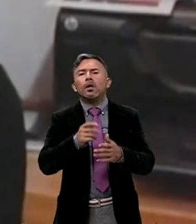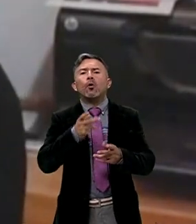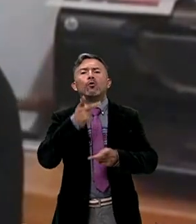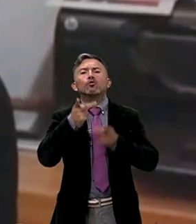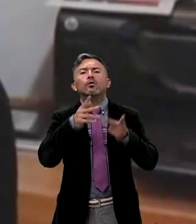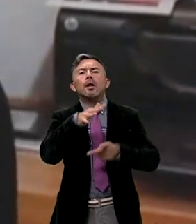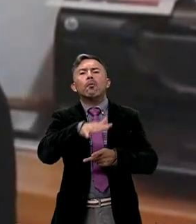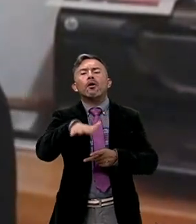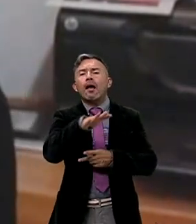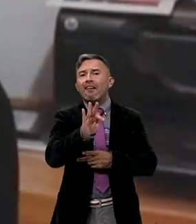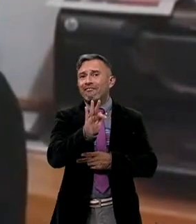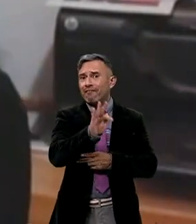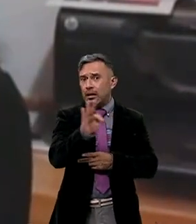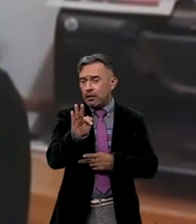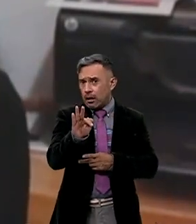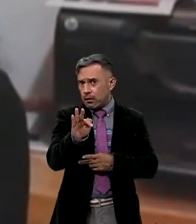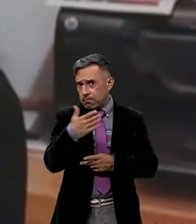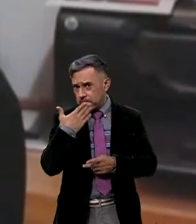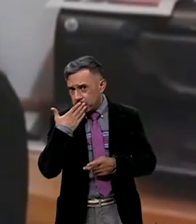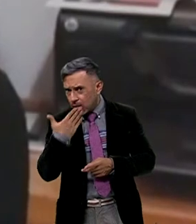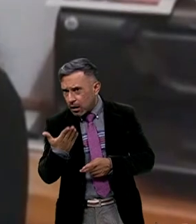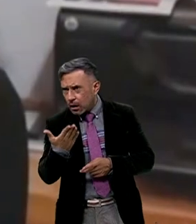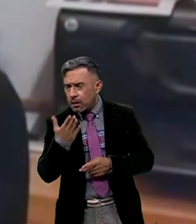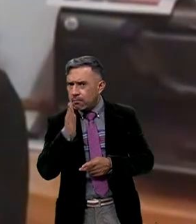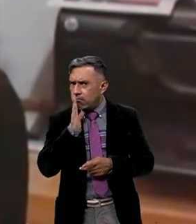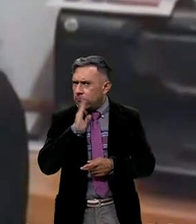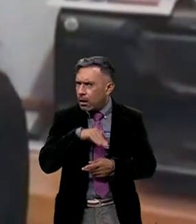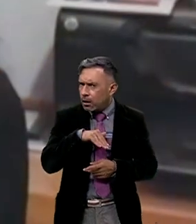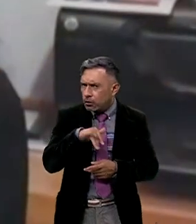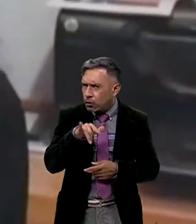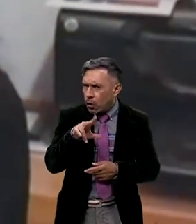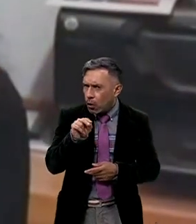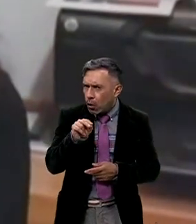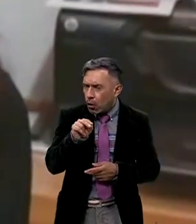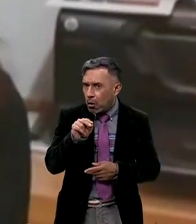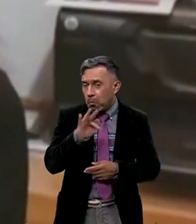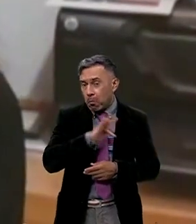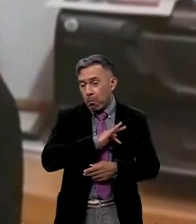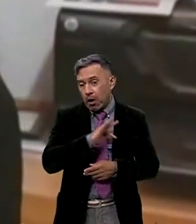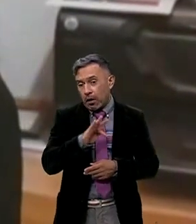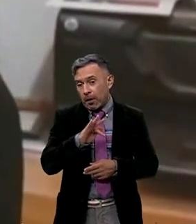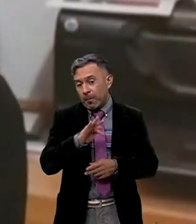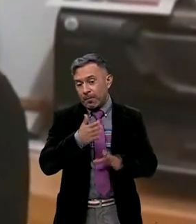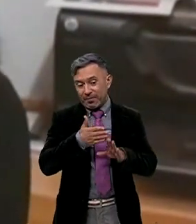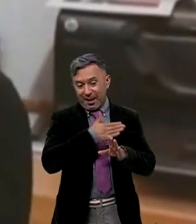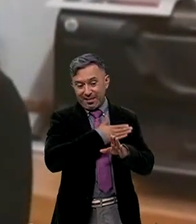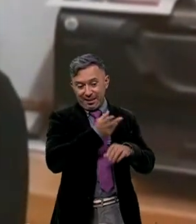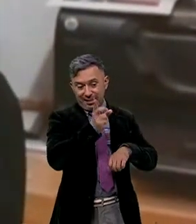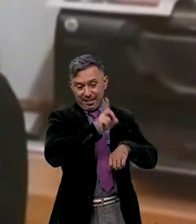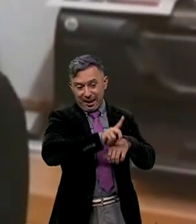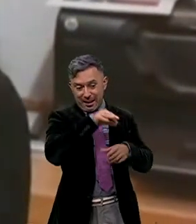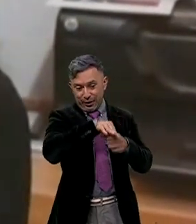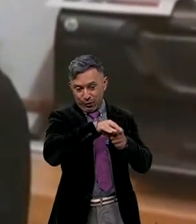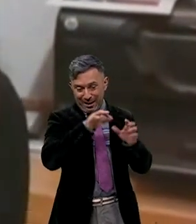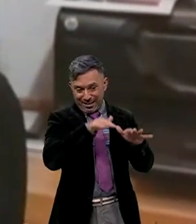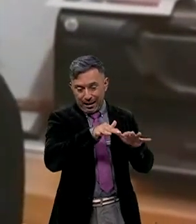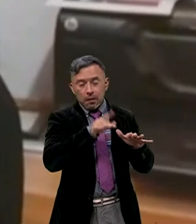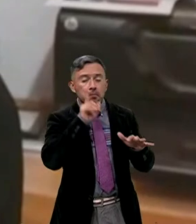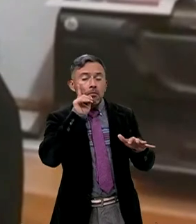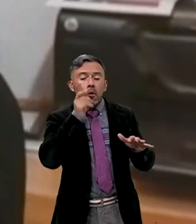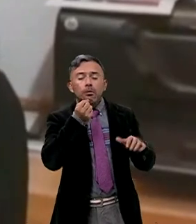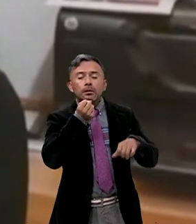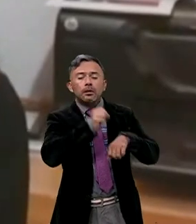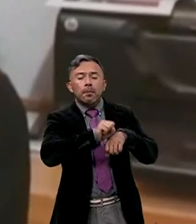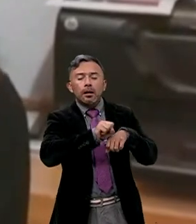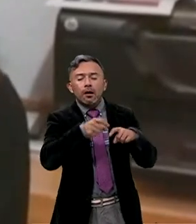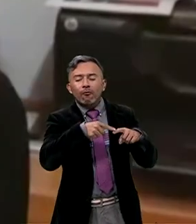bueno hacerla pues en un par de semanas varias semanas después de la jornada electoral del 6